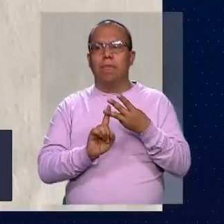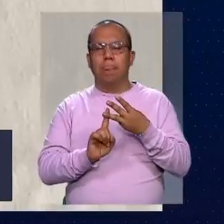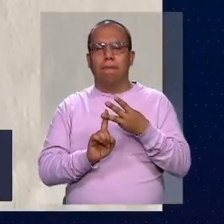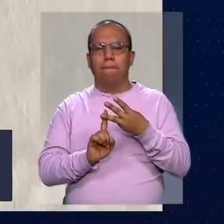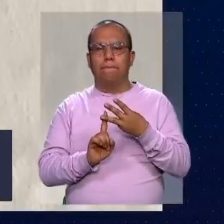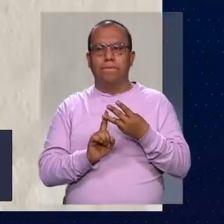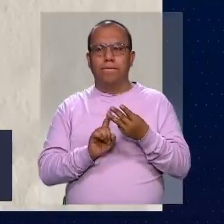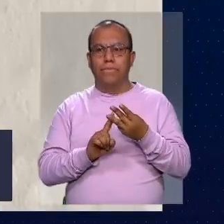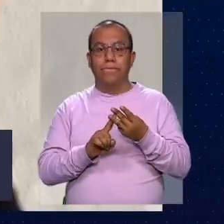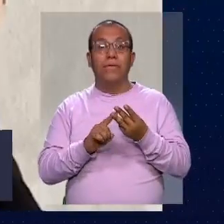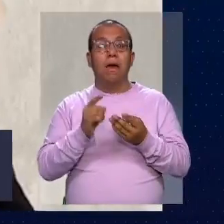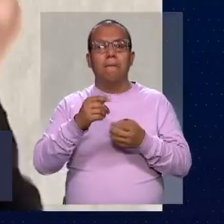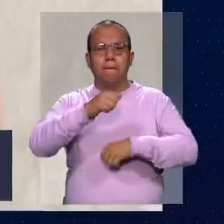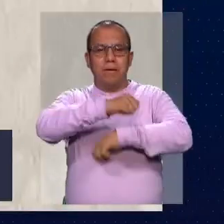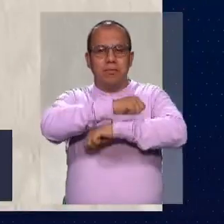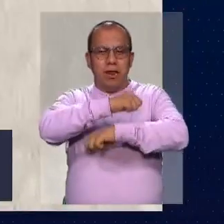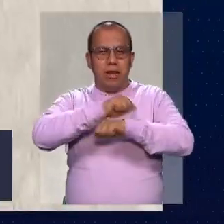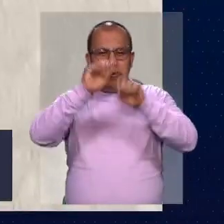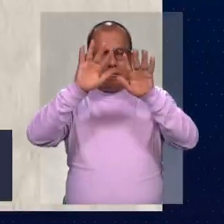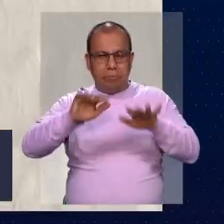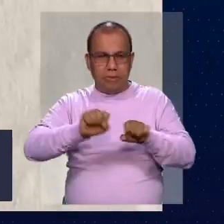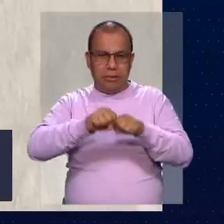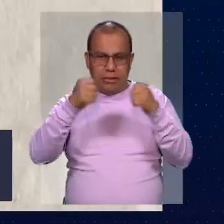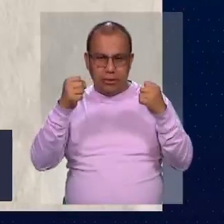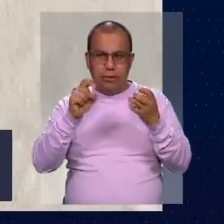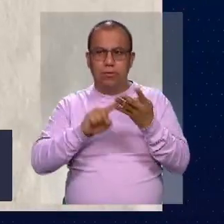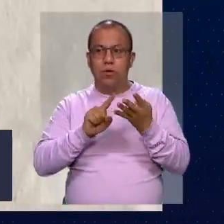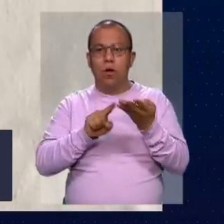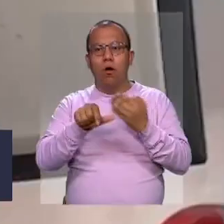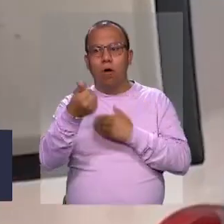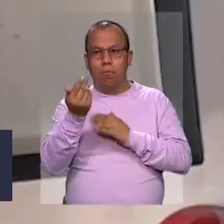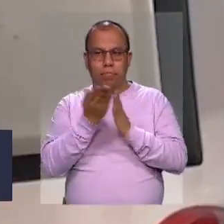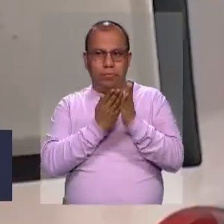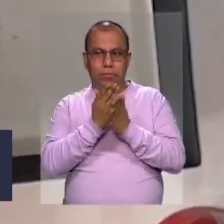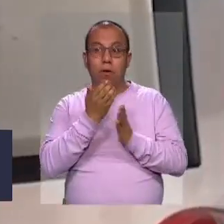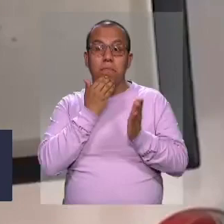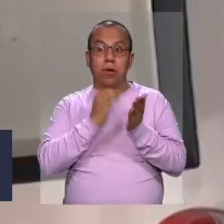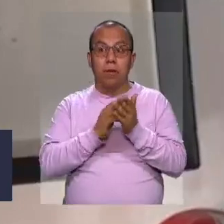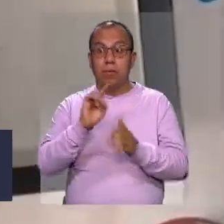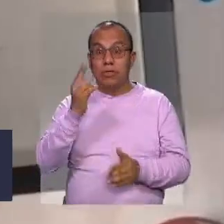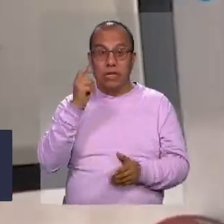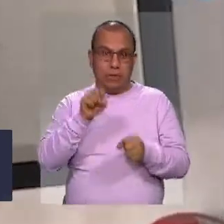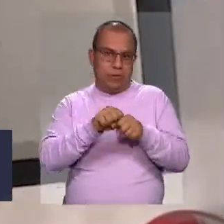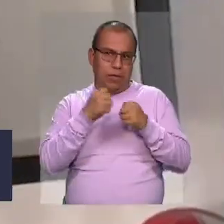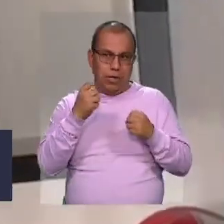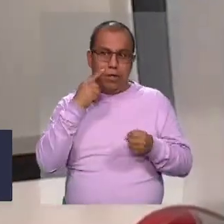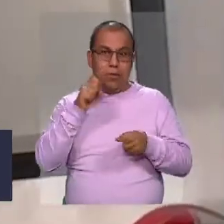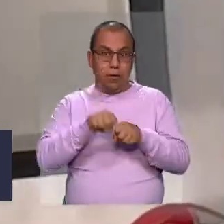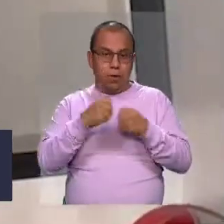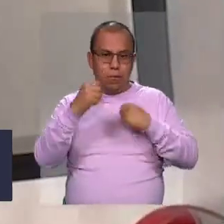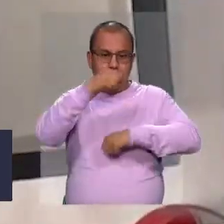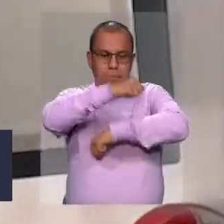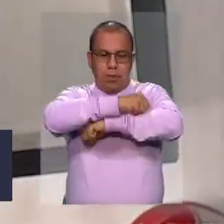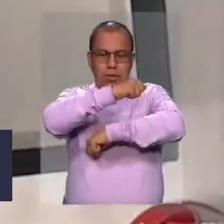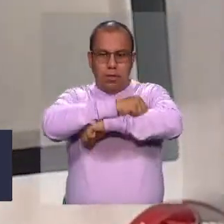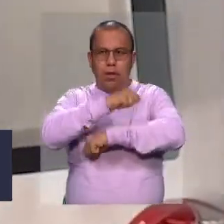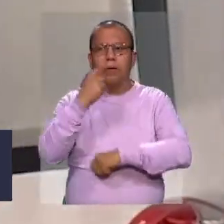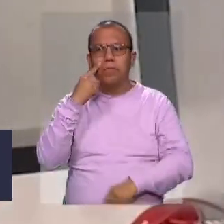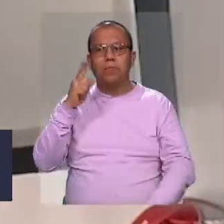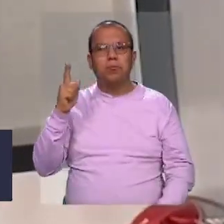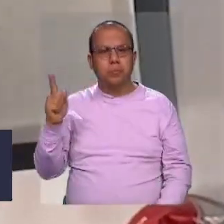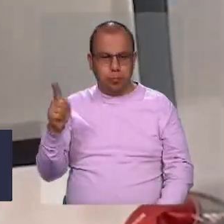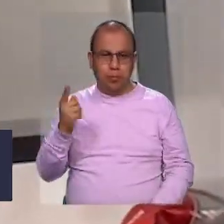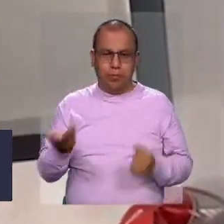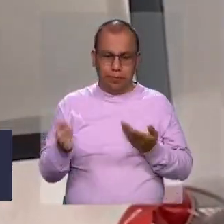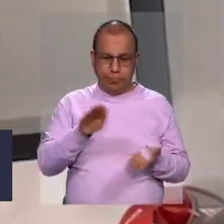vidrio roto material aluminio por ejemplo se hizo algún daño Y de paso rompió un vidrio es muy importante que